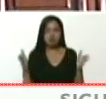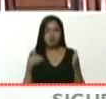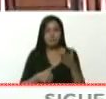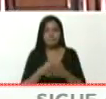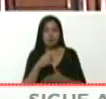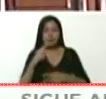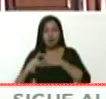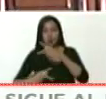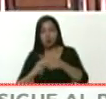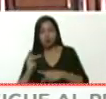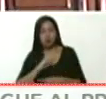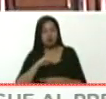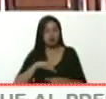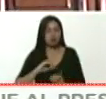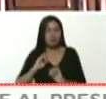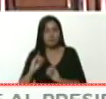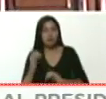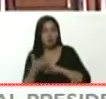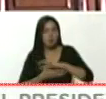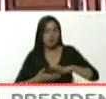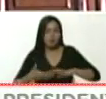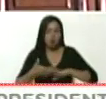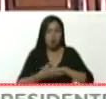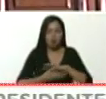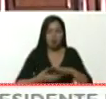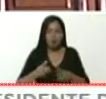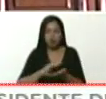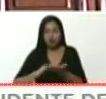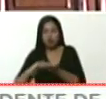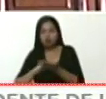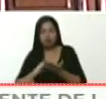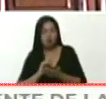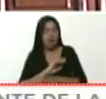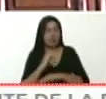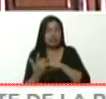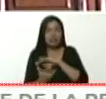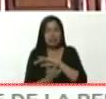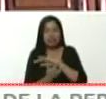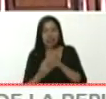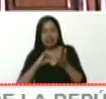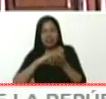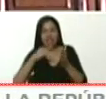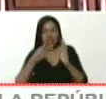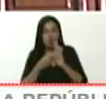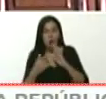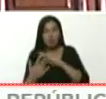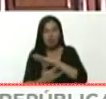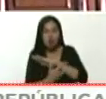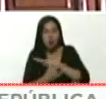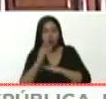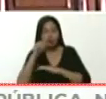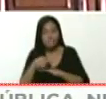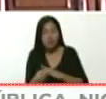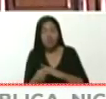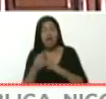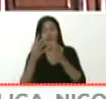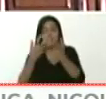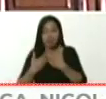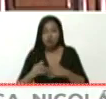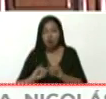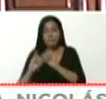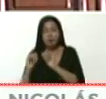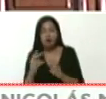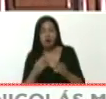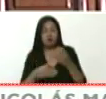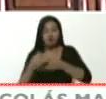productiva, de la resolución de problemas de carácter técnico, tecnológico, administrativo, gerencial, de la construcción